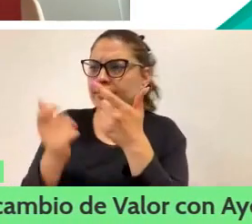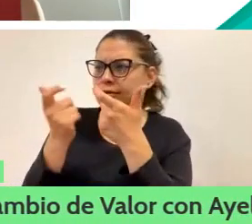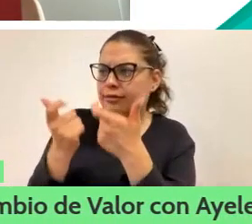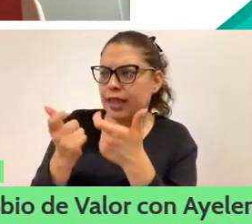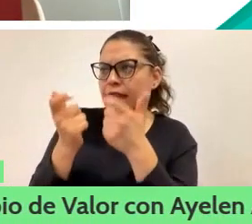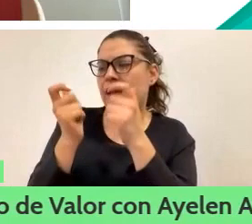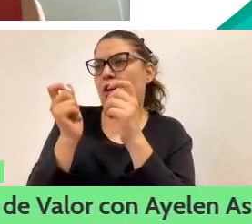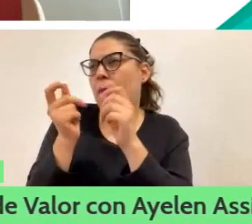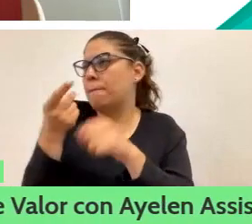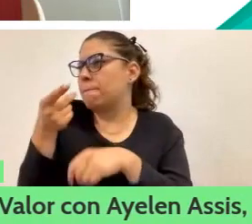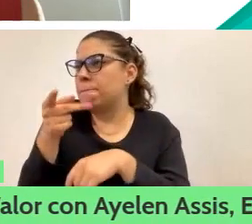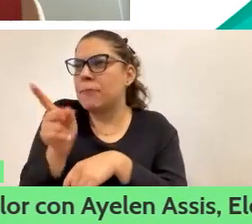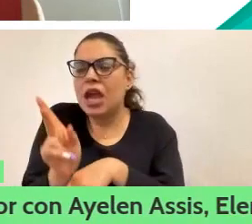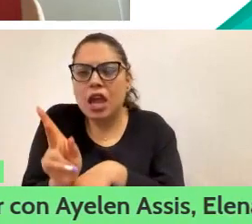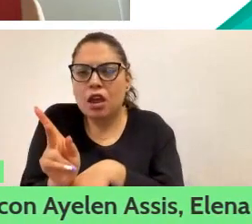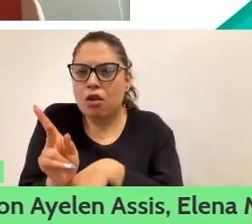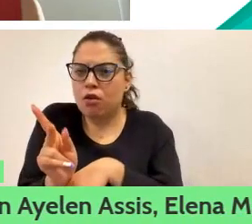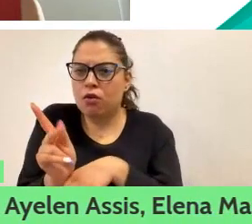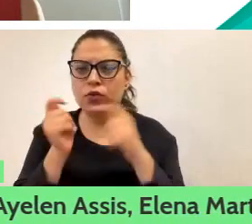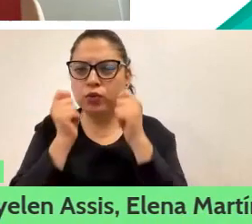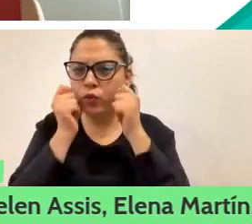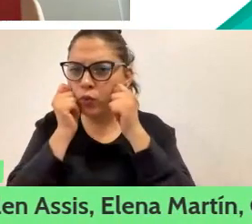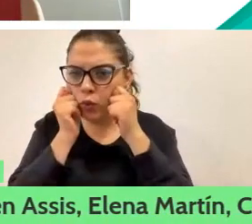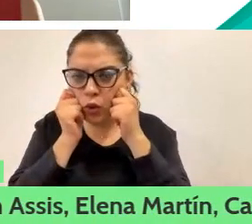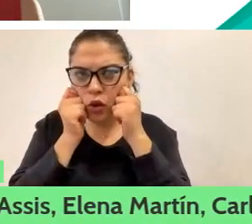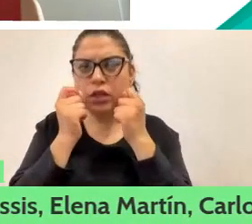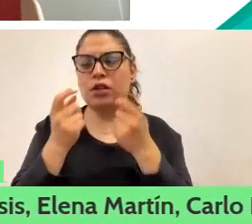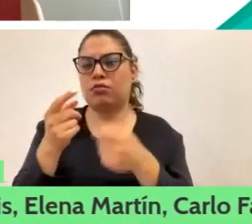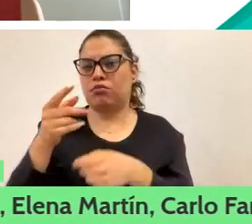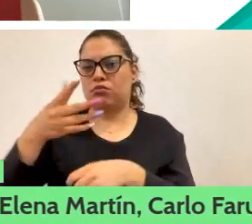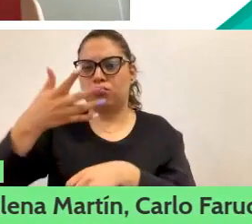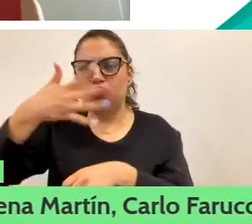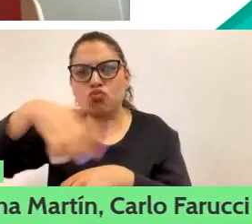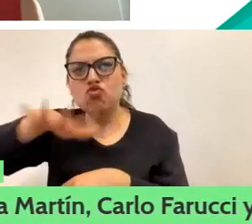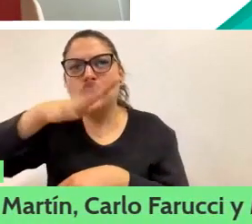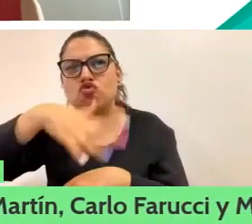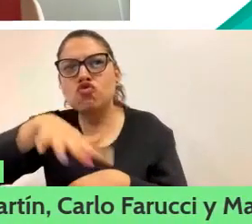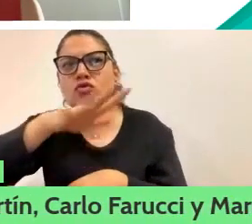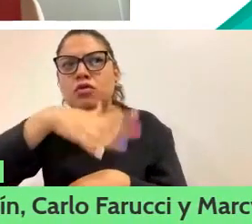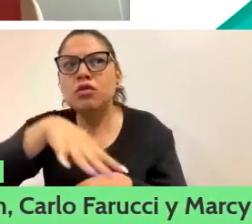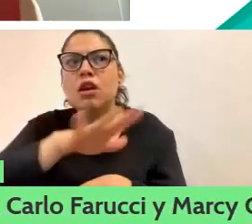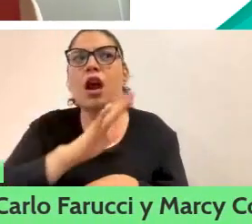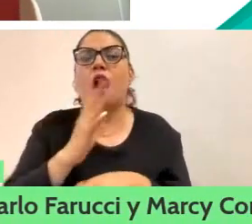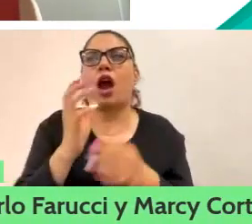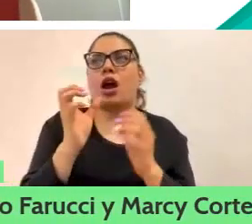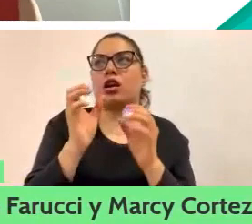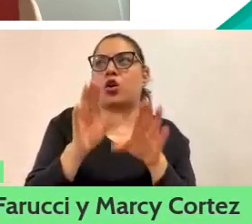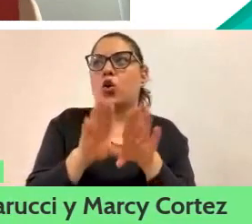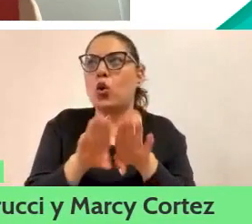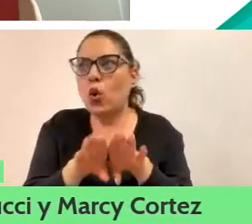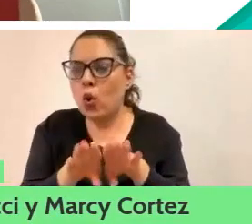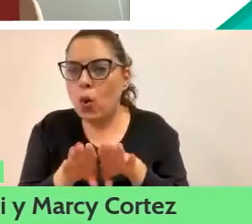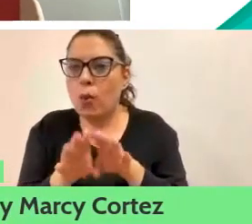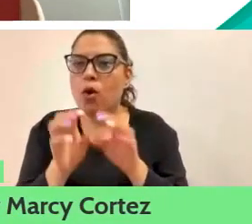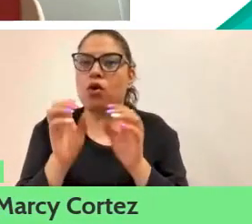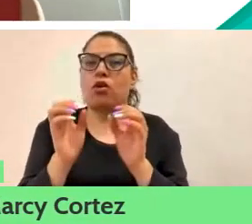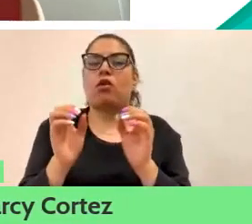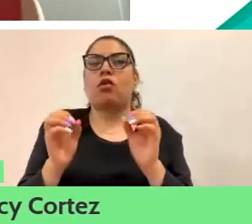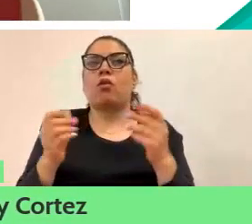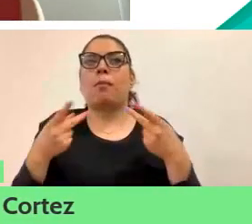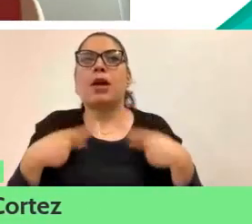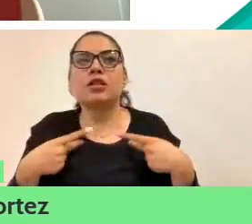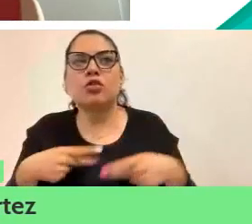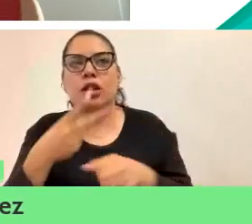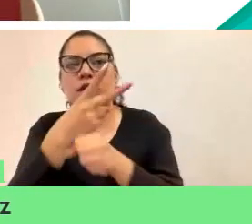pero hay formas de conseguirlo con colaboraciones con empresas, con voluntariado, con, bueno, al final, de muchas formas que